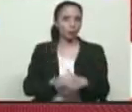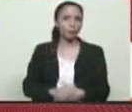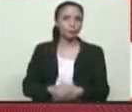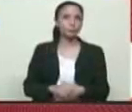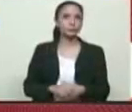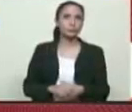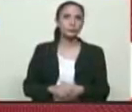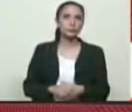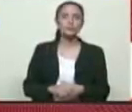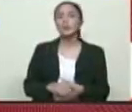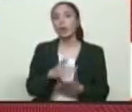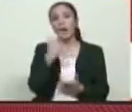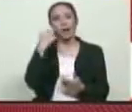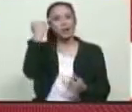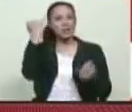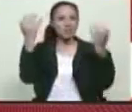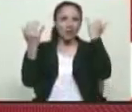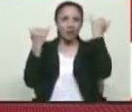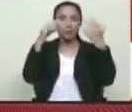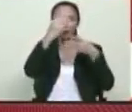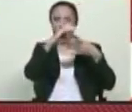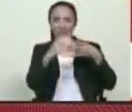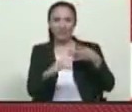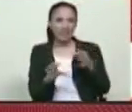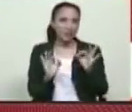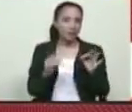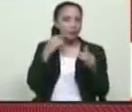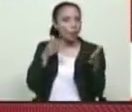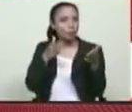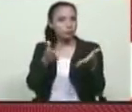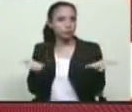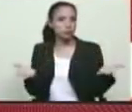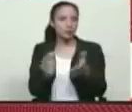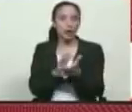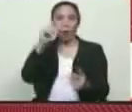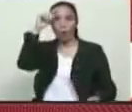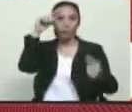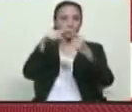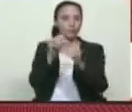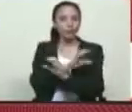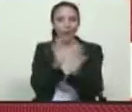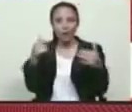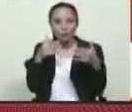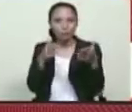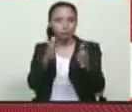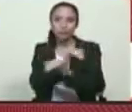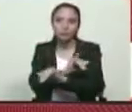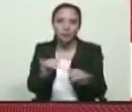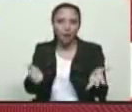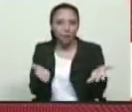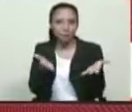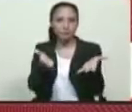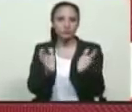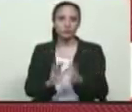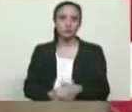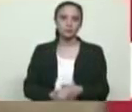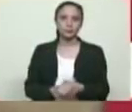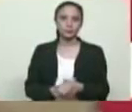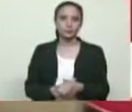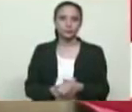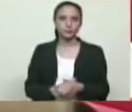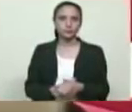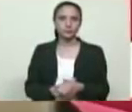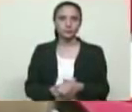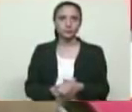Aquí están los objetivos estratégicos nacionales, aquí están las líneas y están las metas. Aquí está.